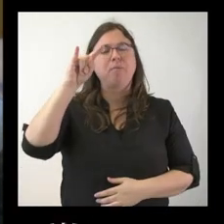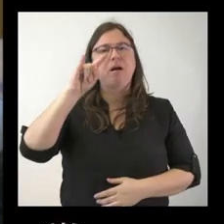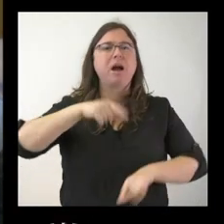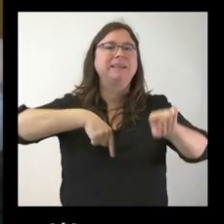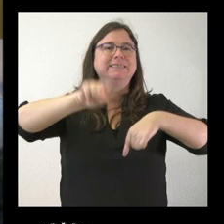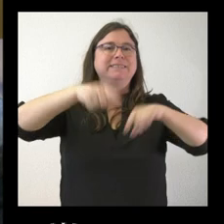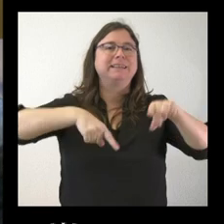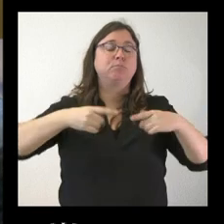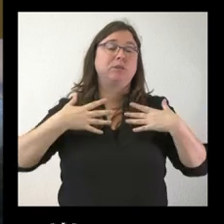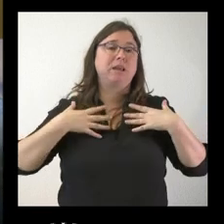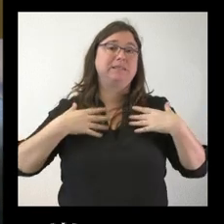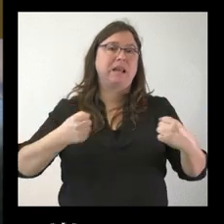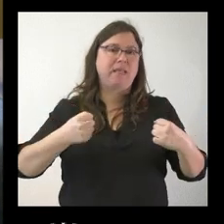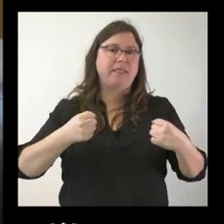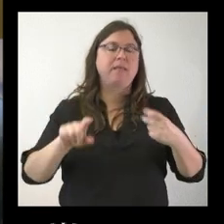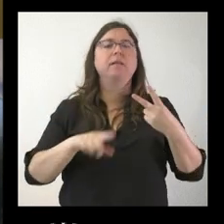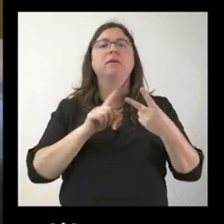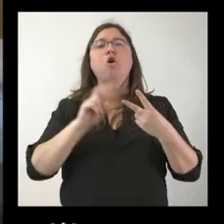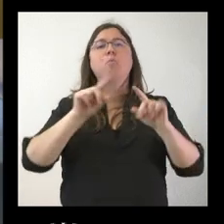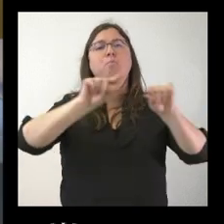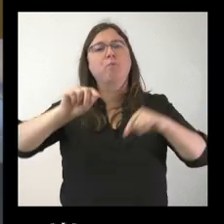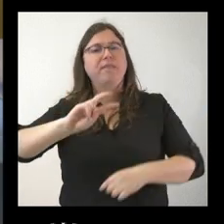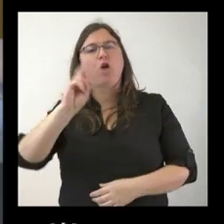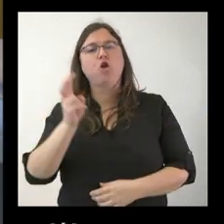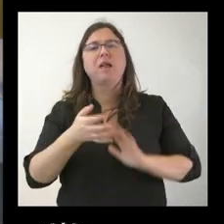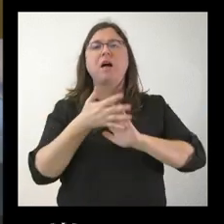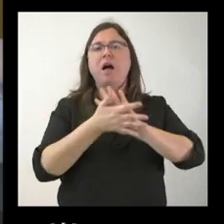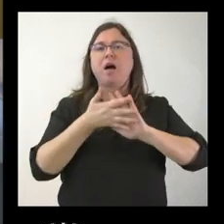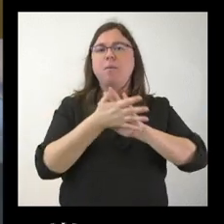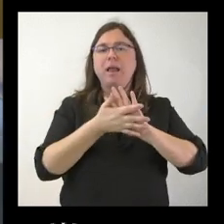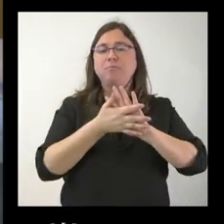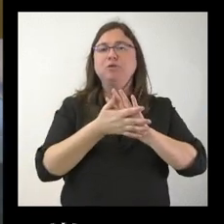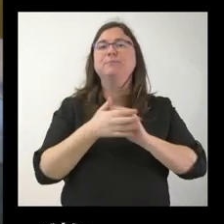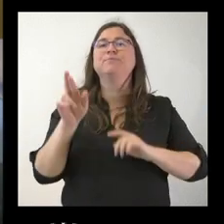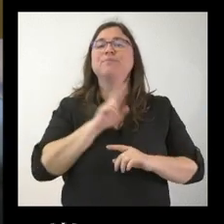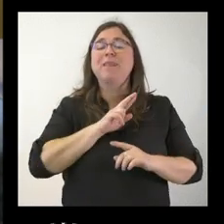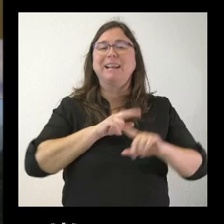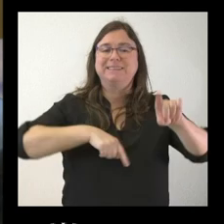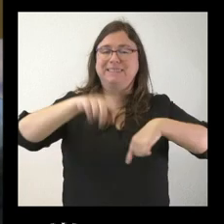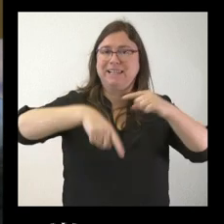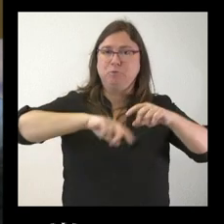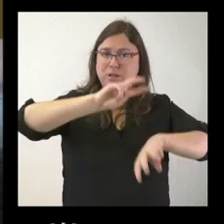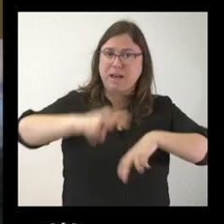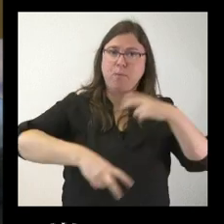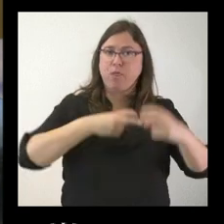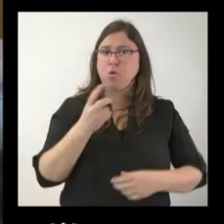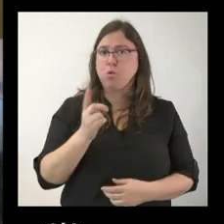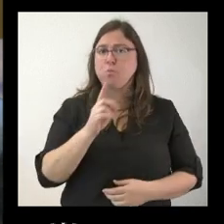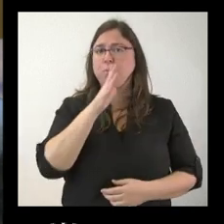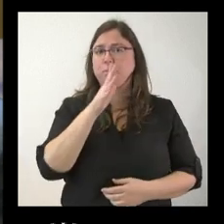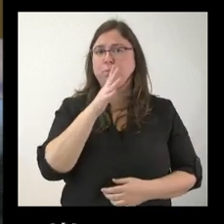sanitario también en otras provincias se habla de que la renovación del transporte nos ha puesto en marcha